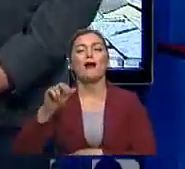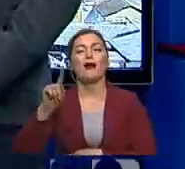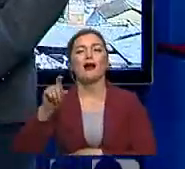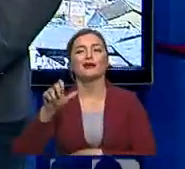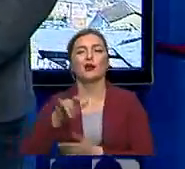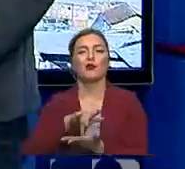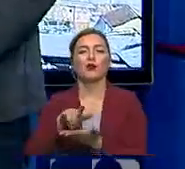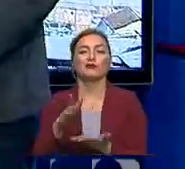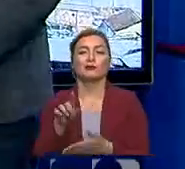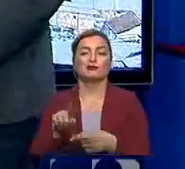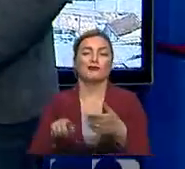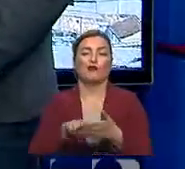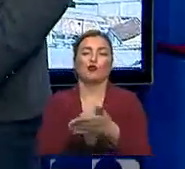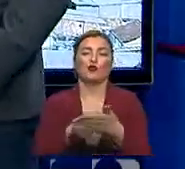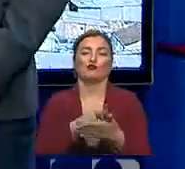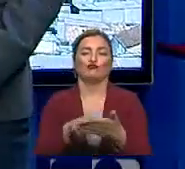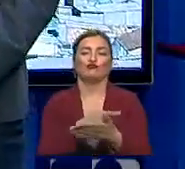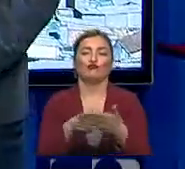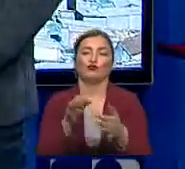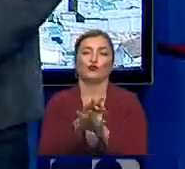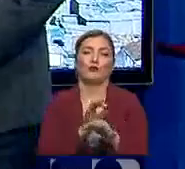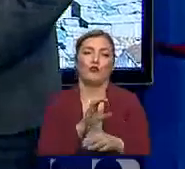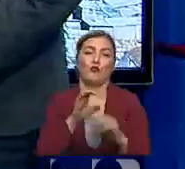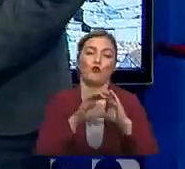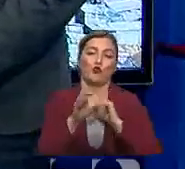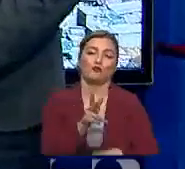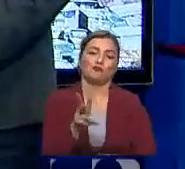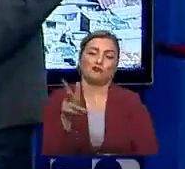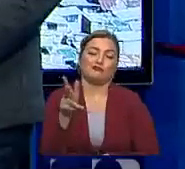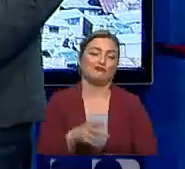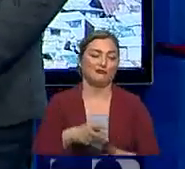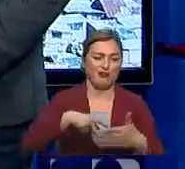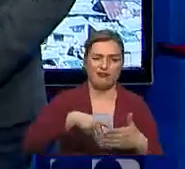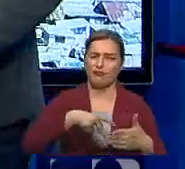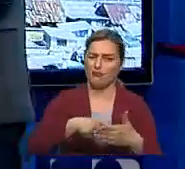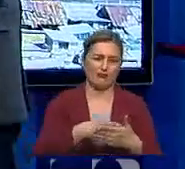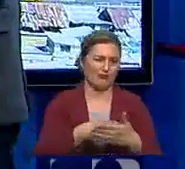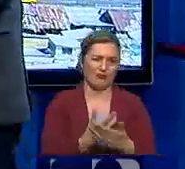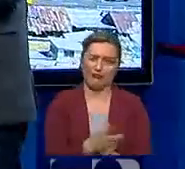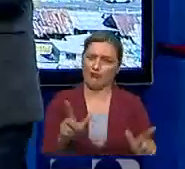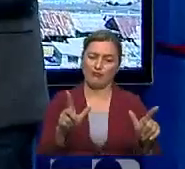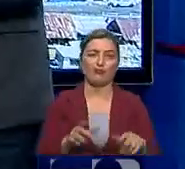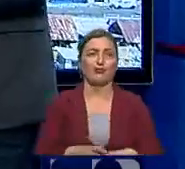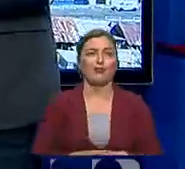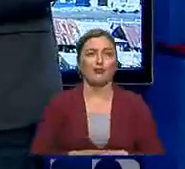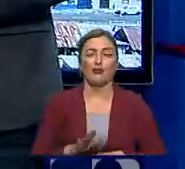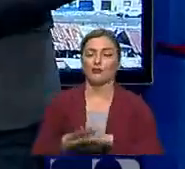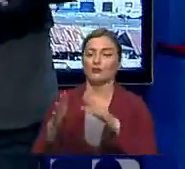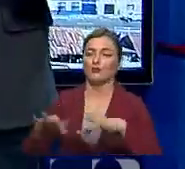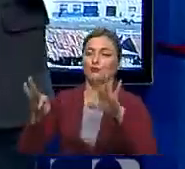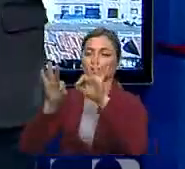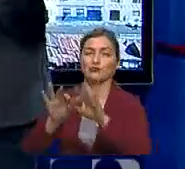pero no está operativo. Nos vamos en bus. Que nada nos impide, entonces. Nada nos impide. Oye, tenemos que hablar de algo